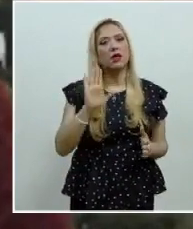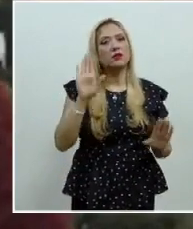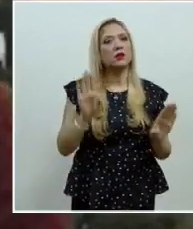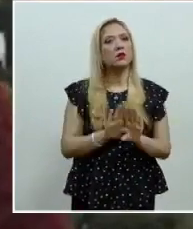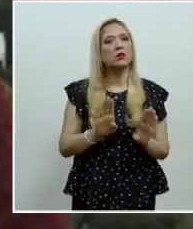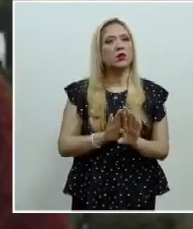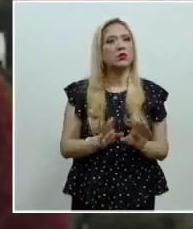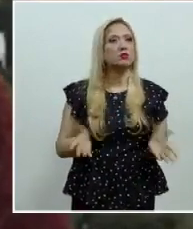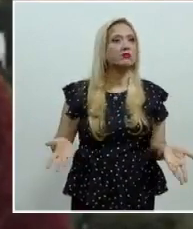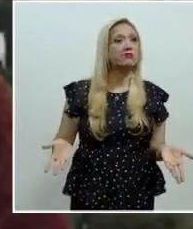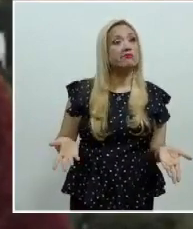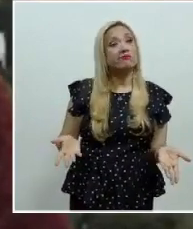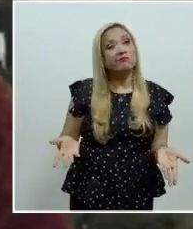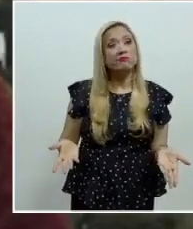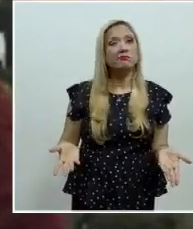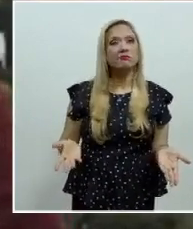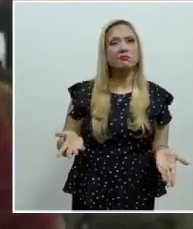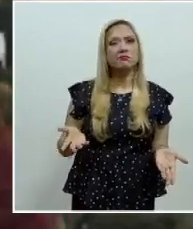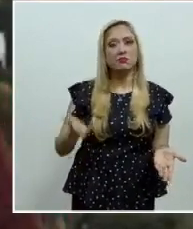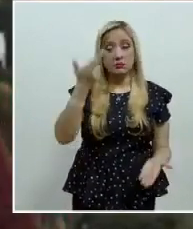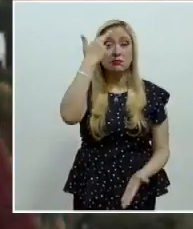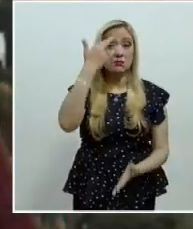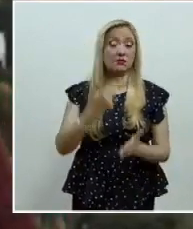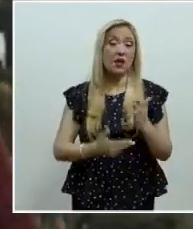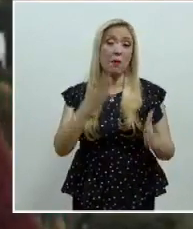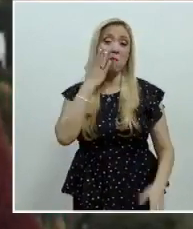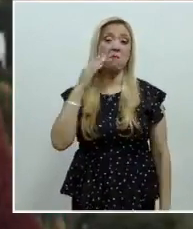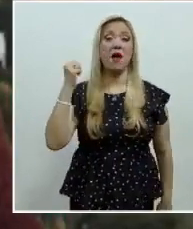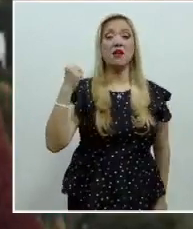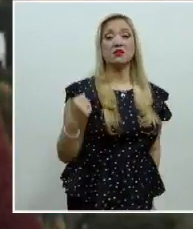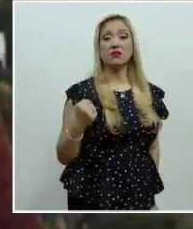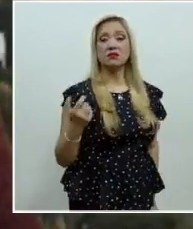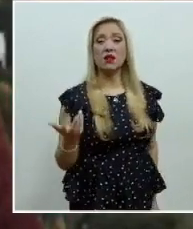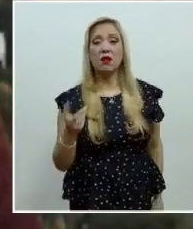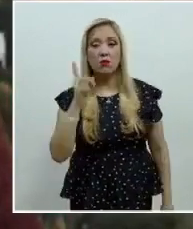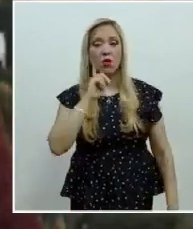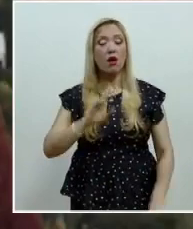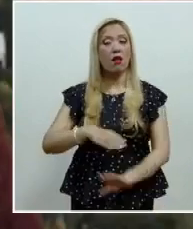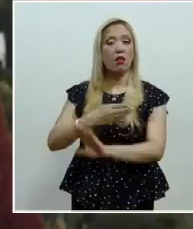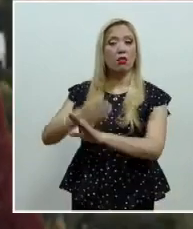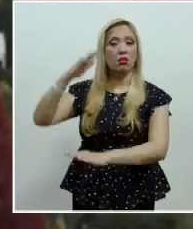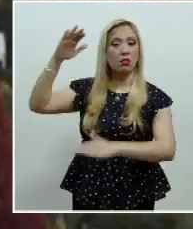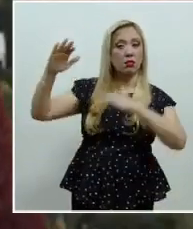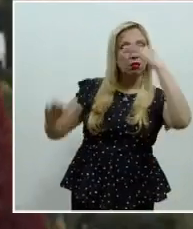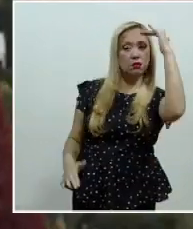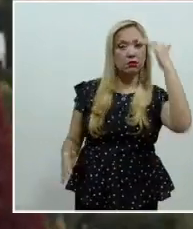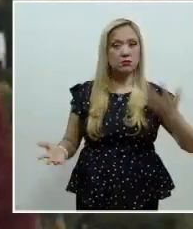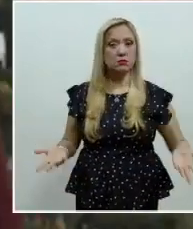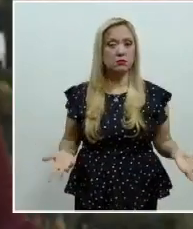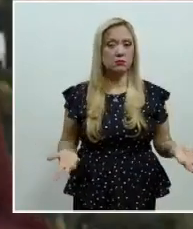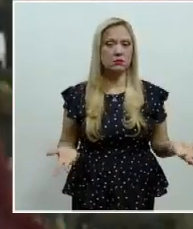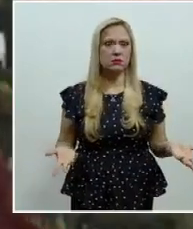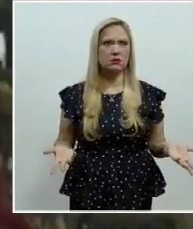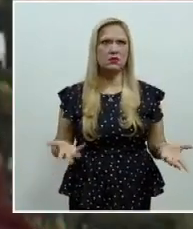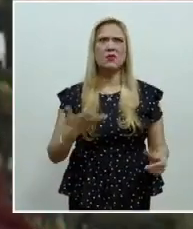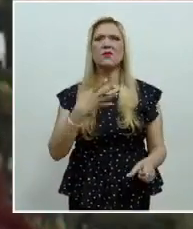unos instantes, pues una expresión de violencia machista y de violencia contra las mujeres, ¿no? ¿Cuáles serían entonces, cómo le hacemos frente a